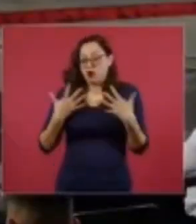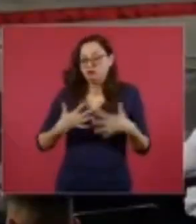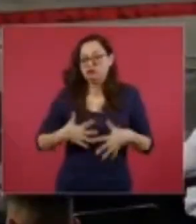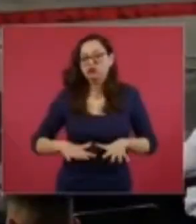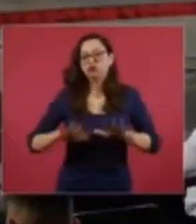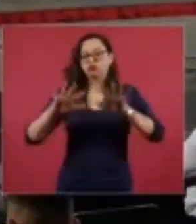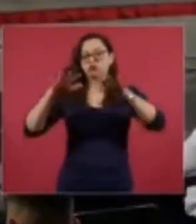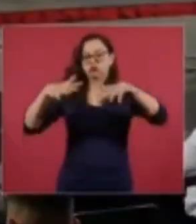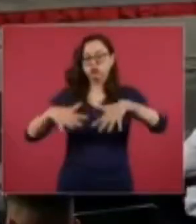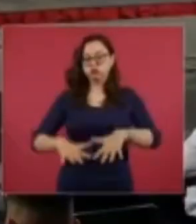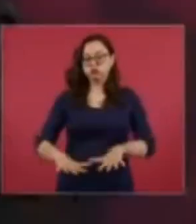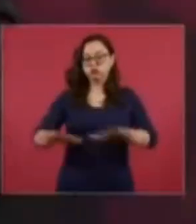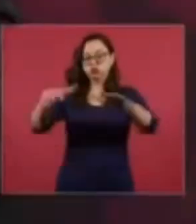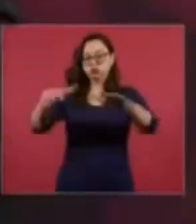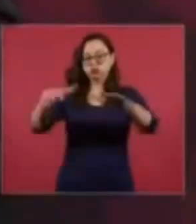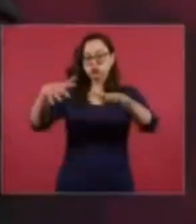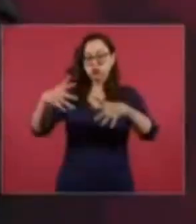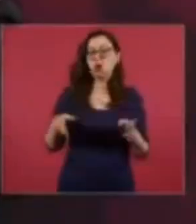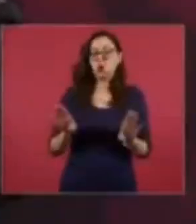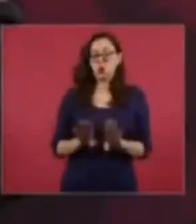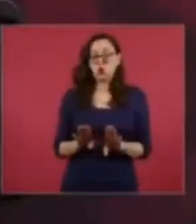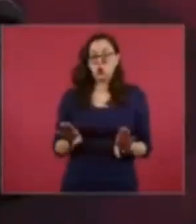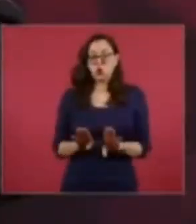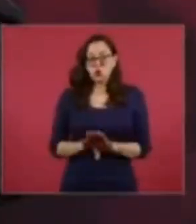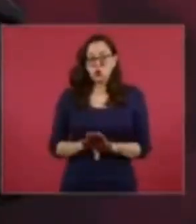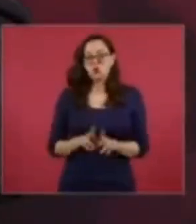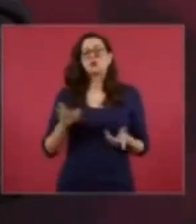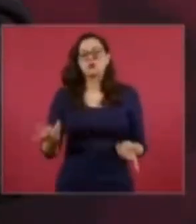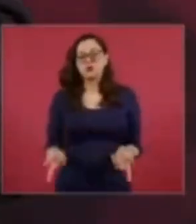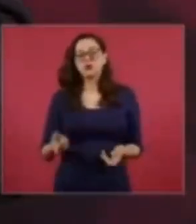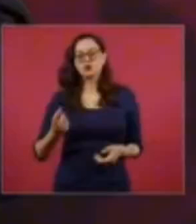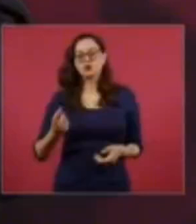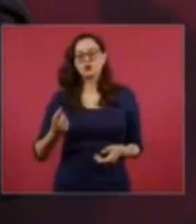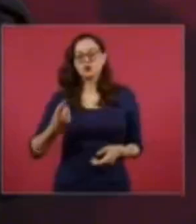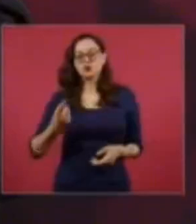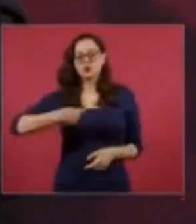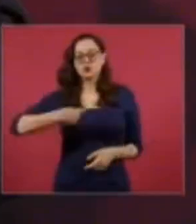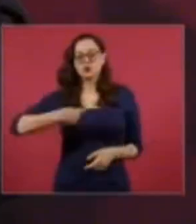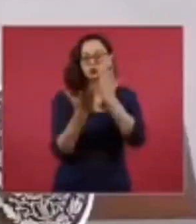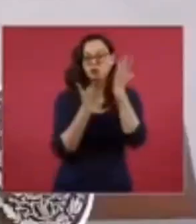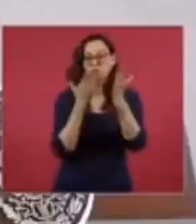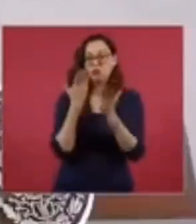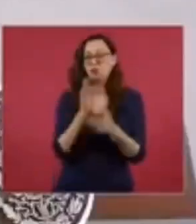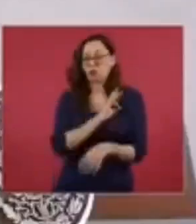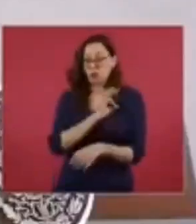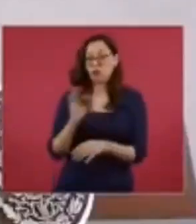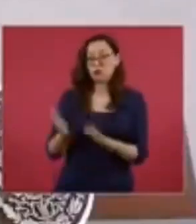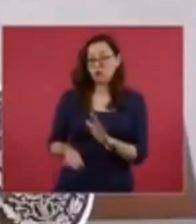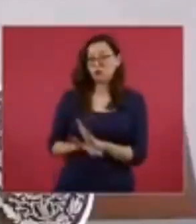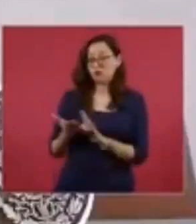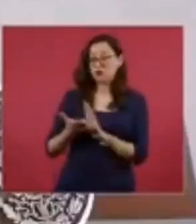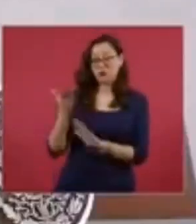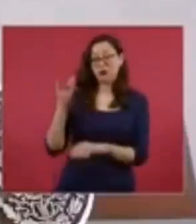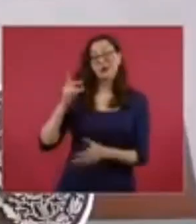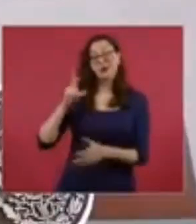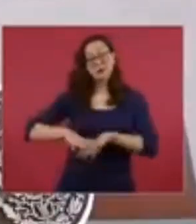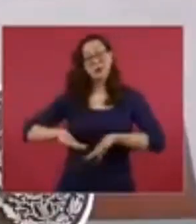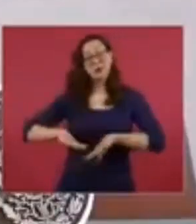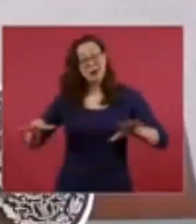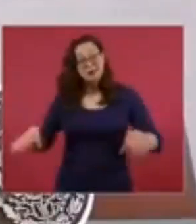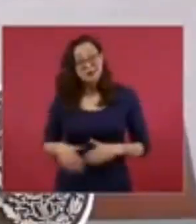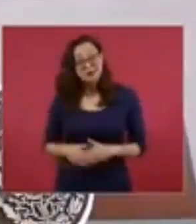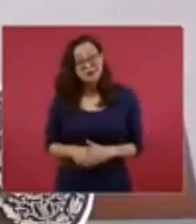ingenieros civiles salen capacitados para poder construir en lugares como en el mar, por ejemplo.